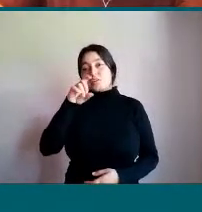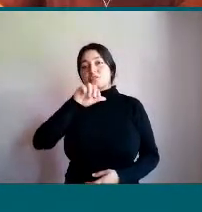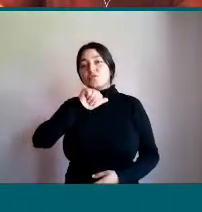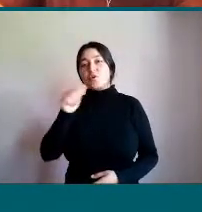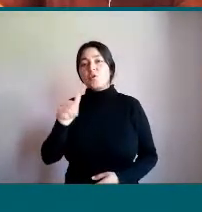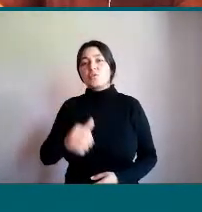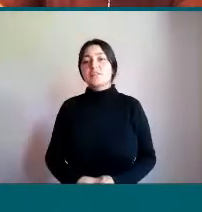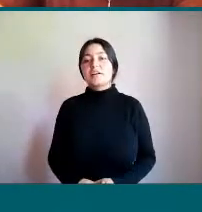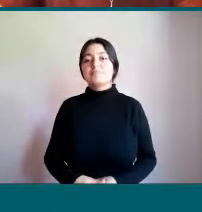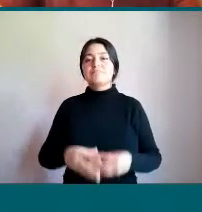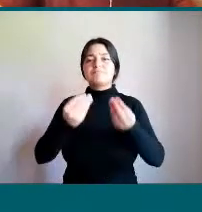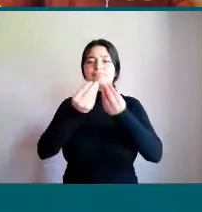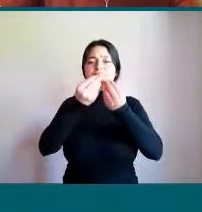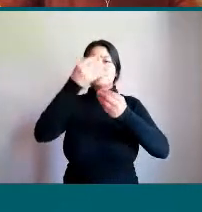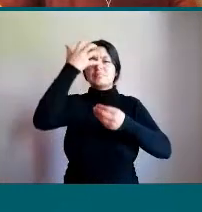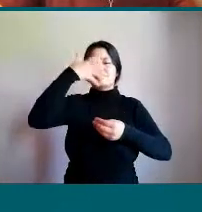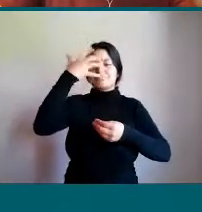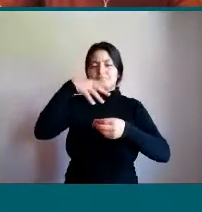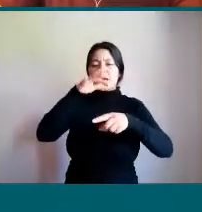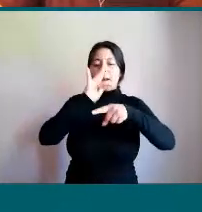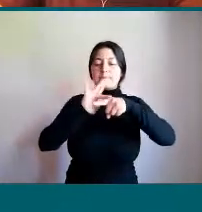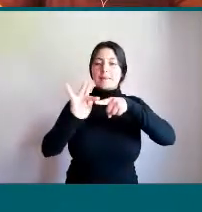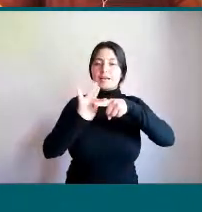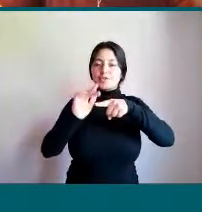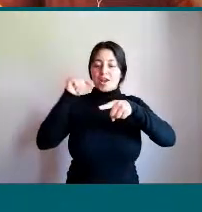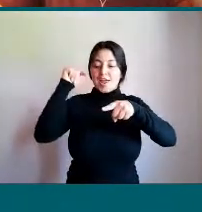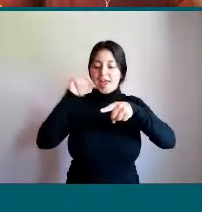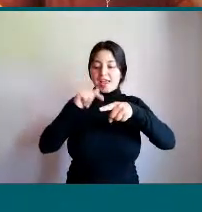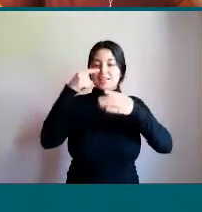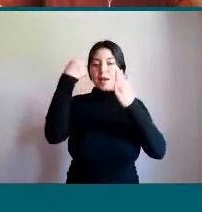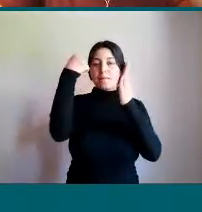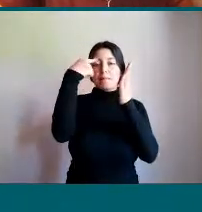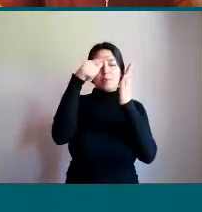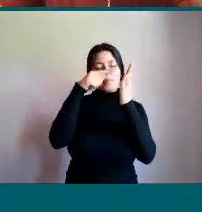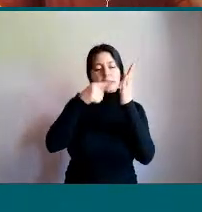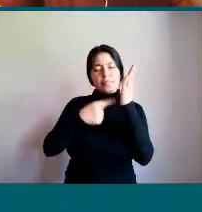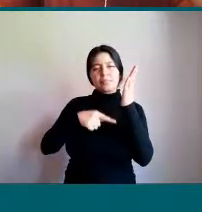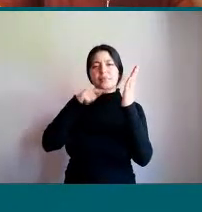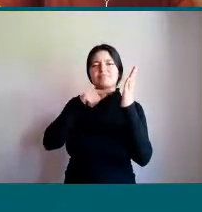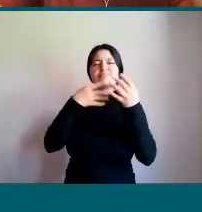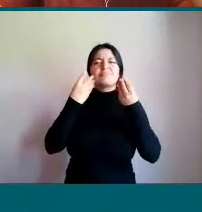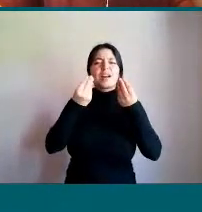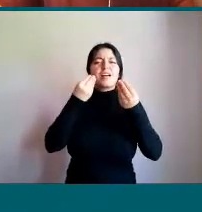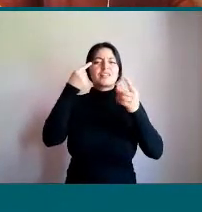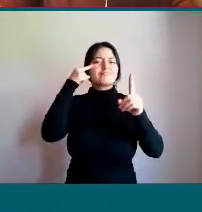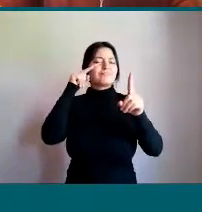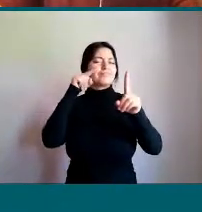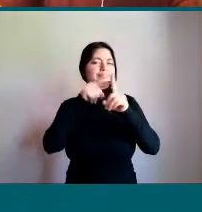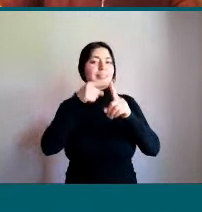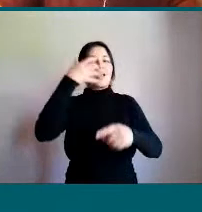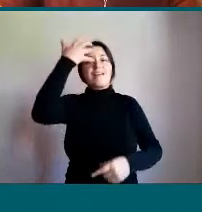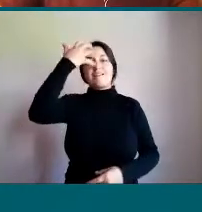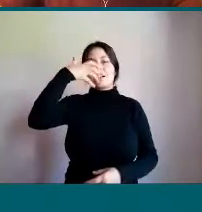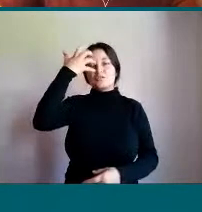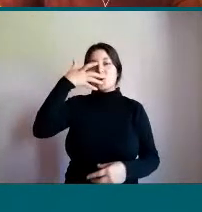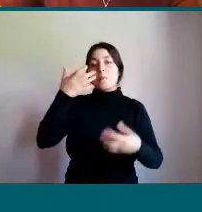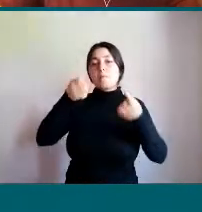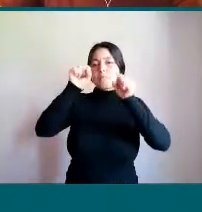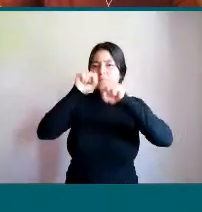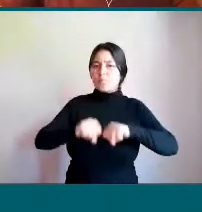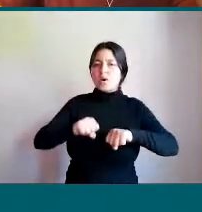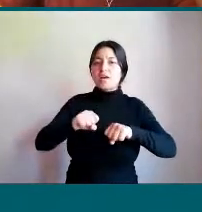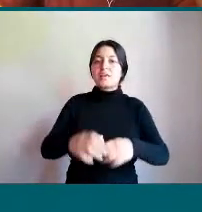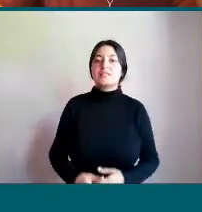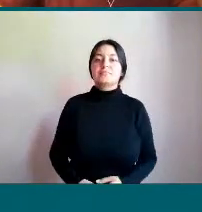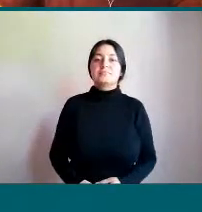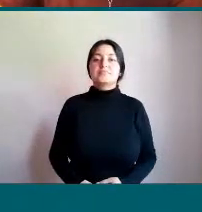Socrative, muchas de ellas. Que, como os decía anteriormente, a mí lo que más me gustan de estas herramientas es que estas evaluaciones te generan mapas de